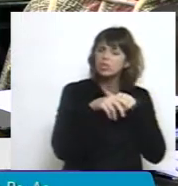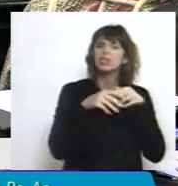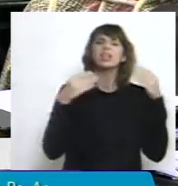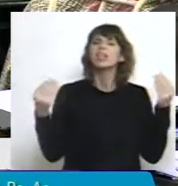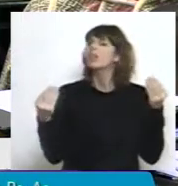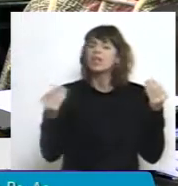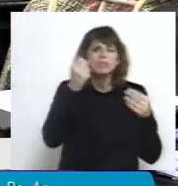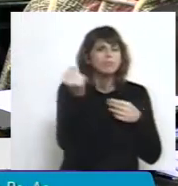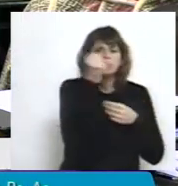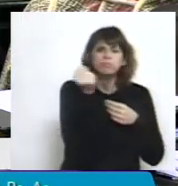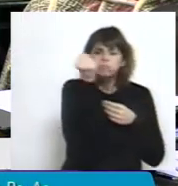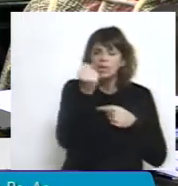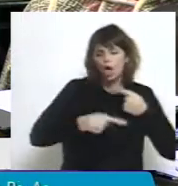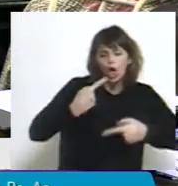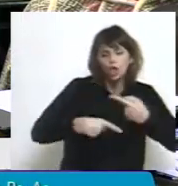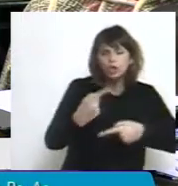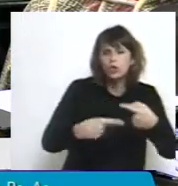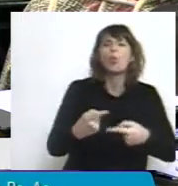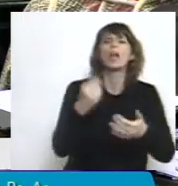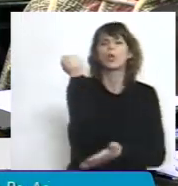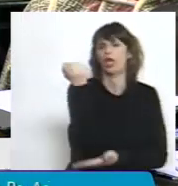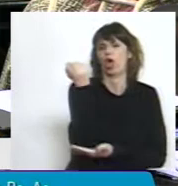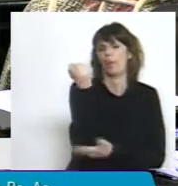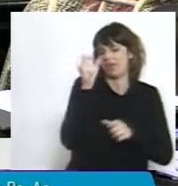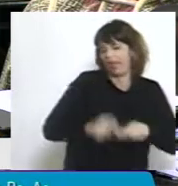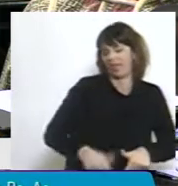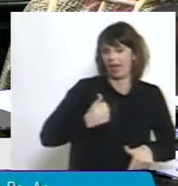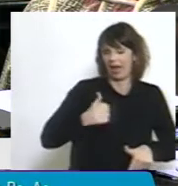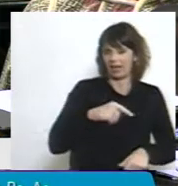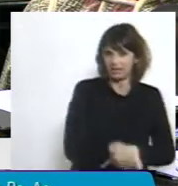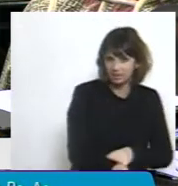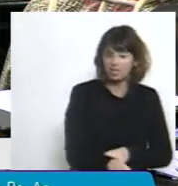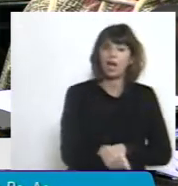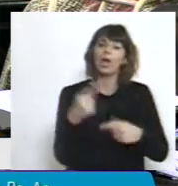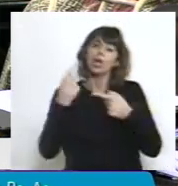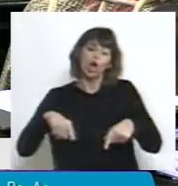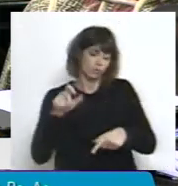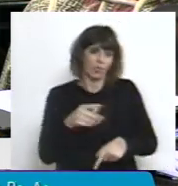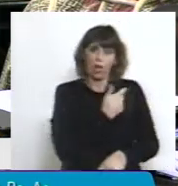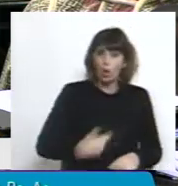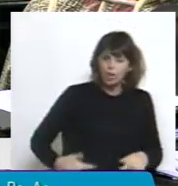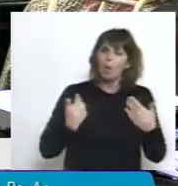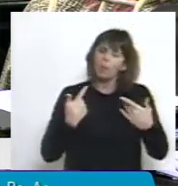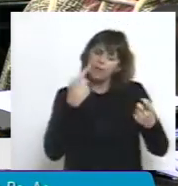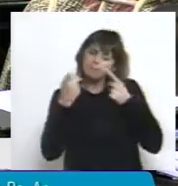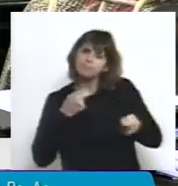sostener el nivel de actividad interna, con incidir en aquello que el gobierno puede incidir, que es el consumo